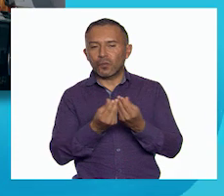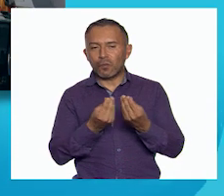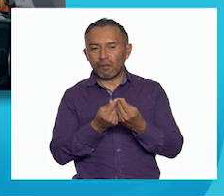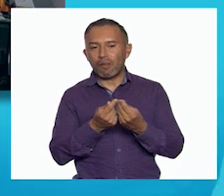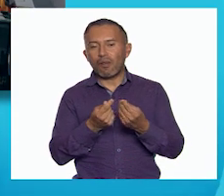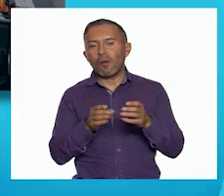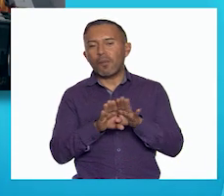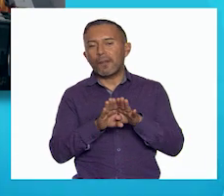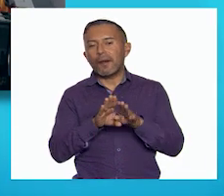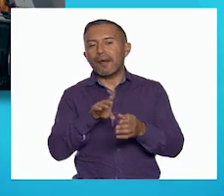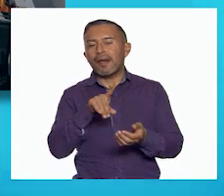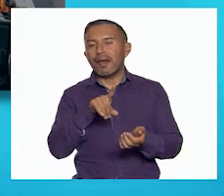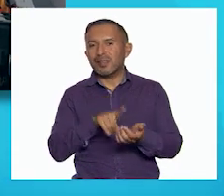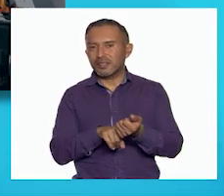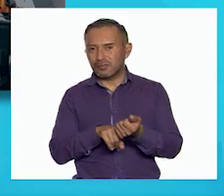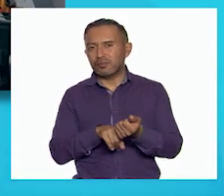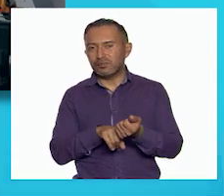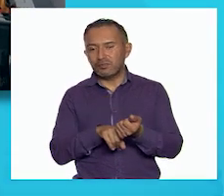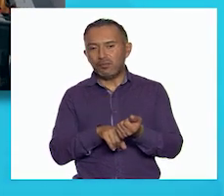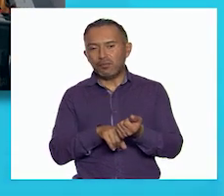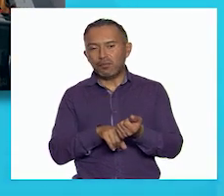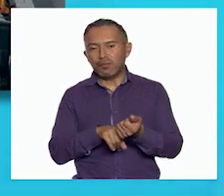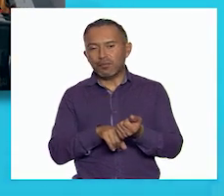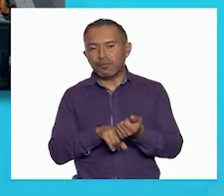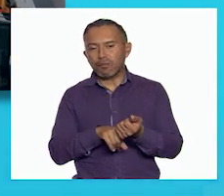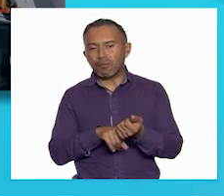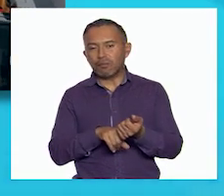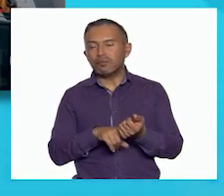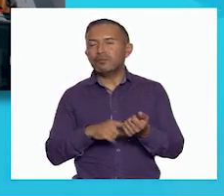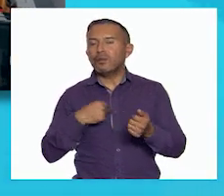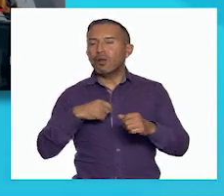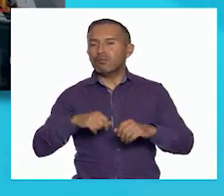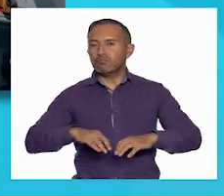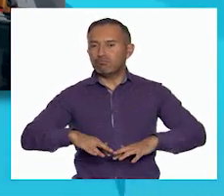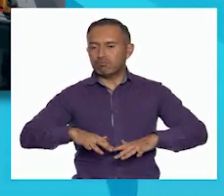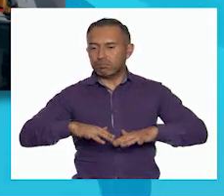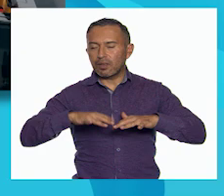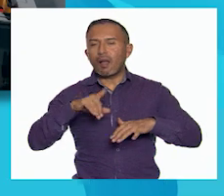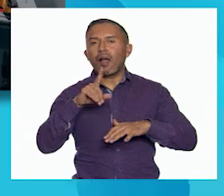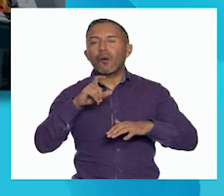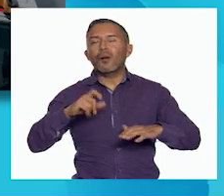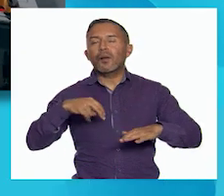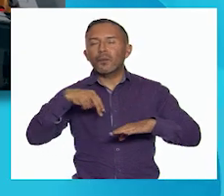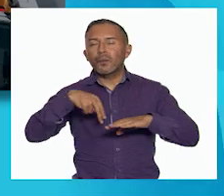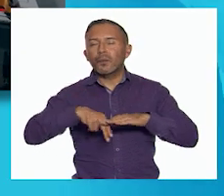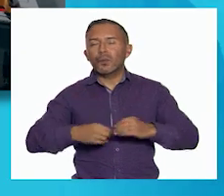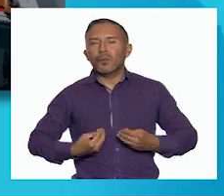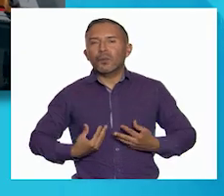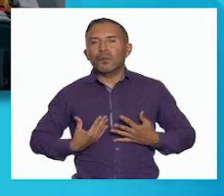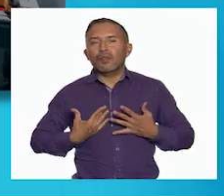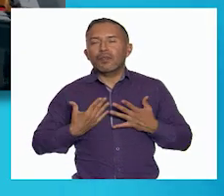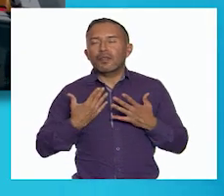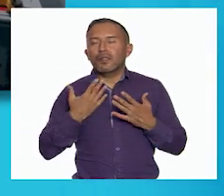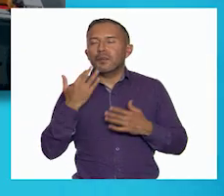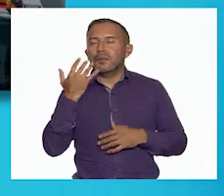una represa en la cual sentíamos el agua fresca y sentíamos